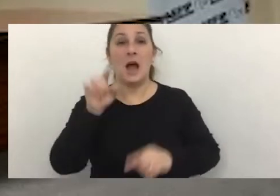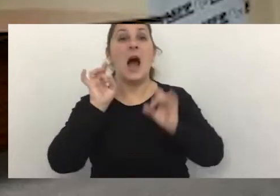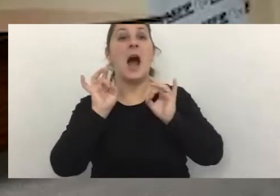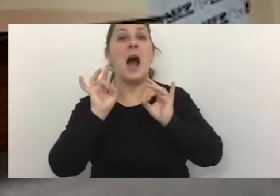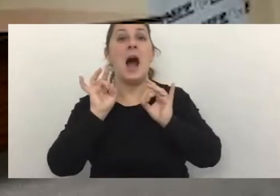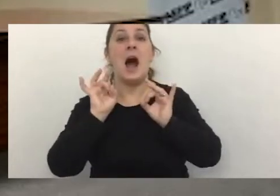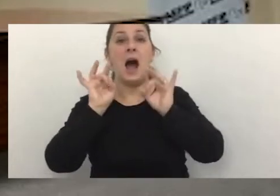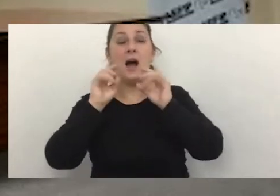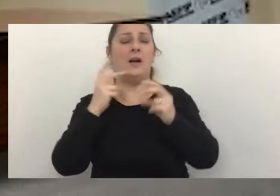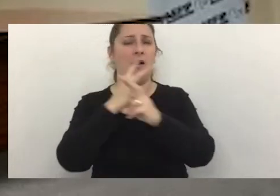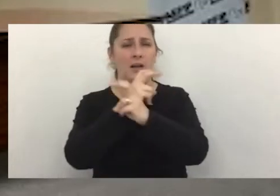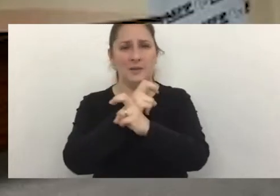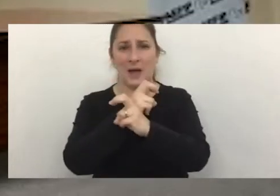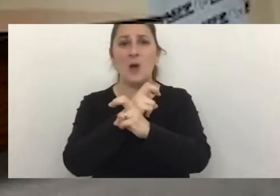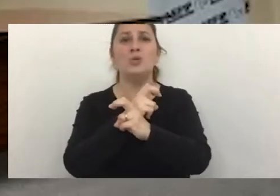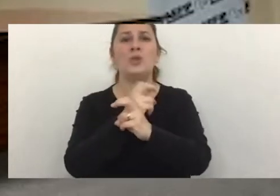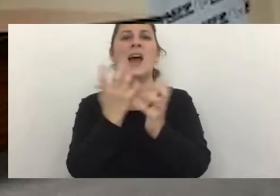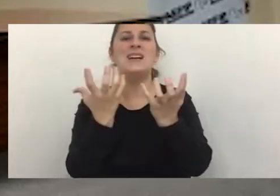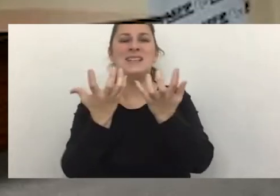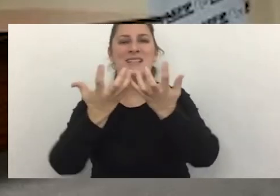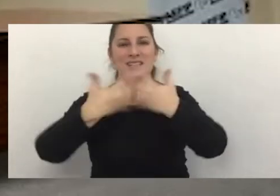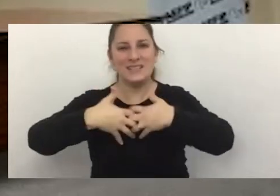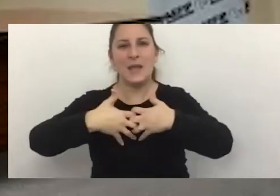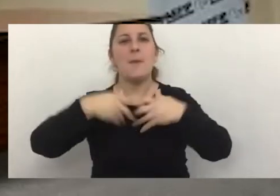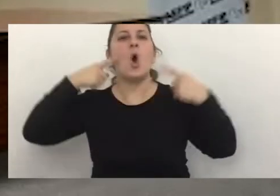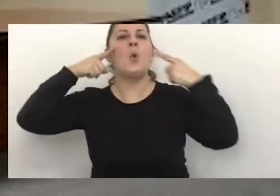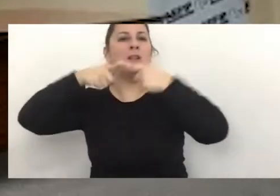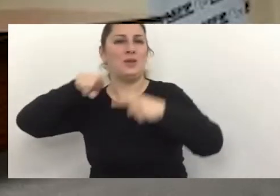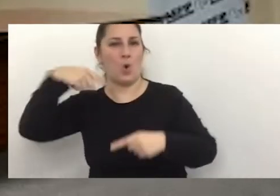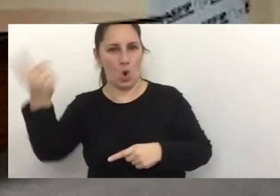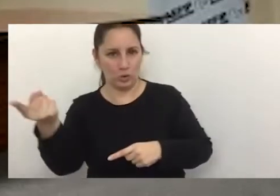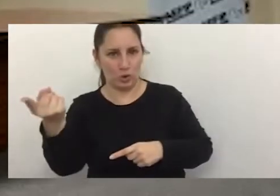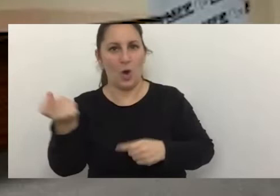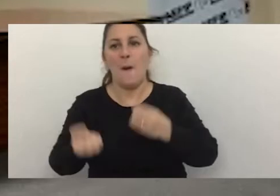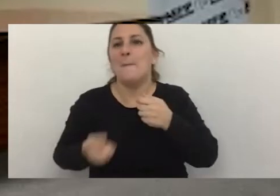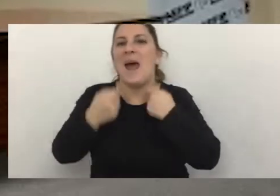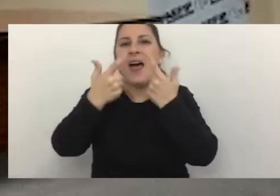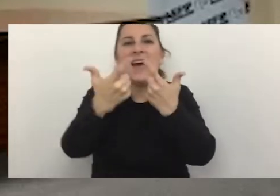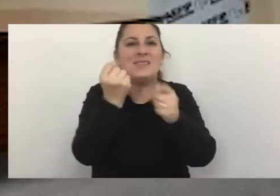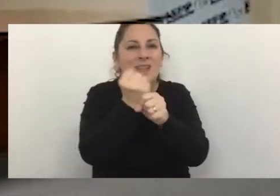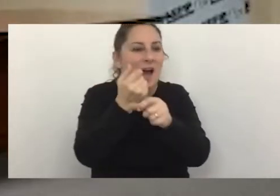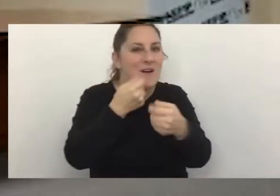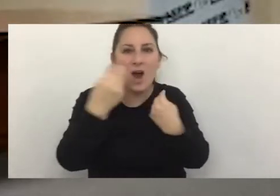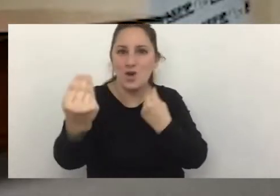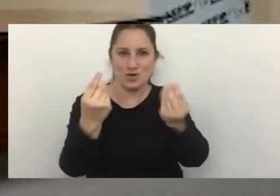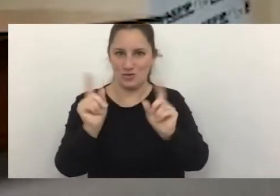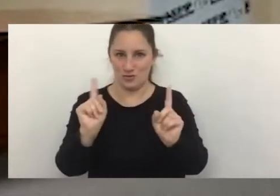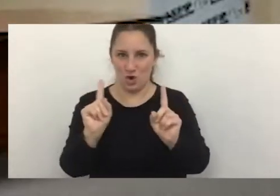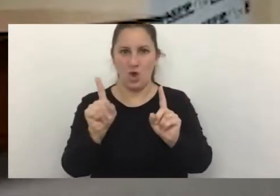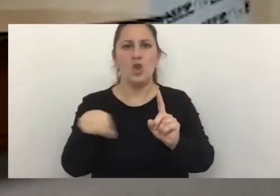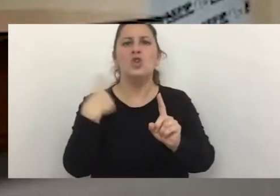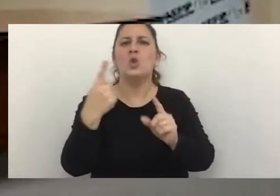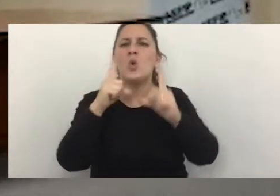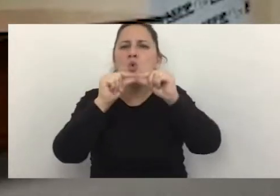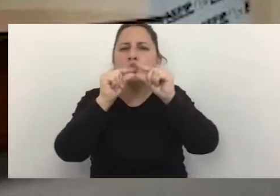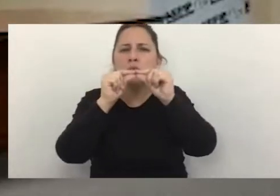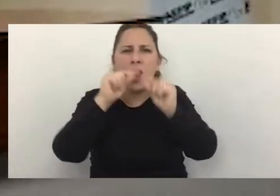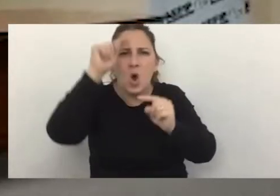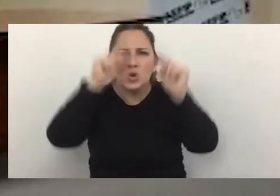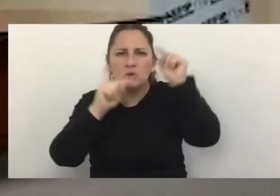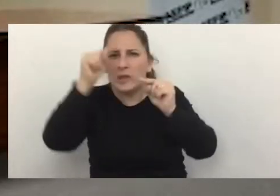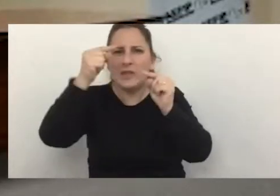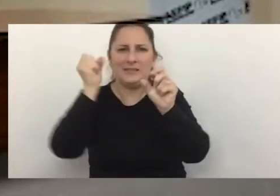crearon este sistema para otro objetivo, no para generar empleo. Y si uno mira los índices de desempleo